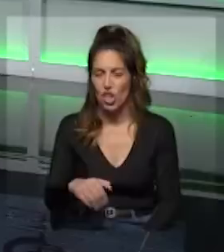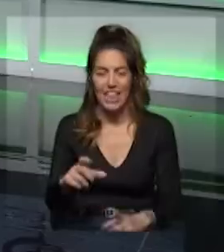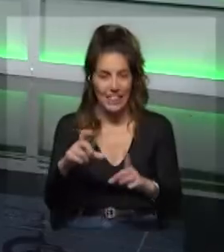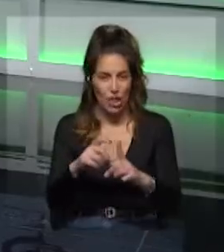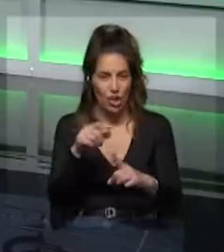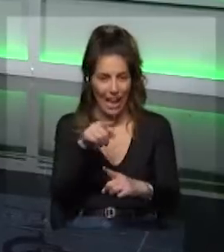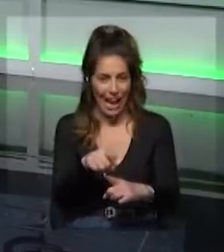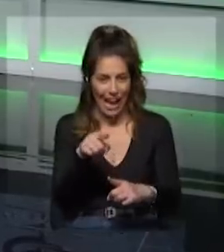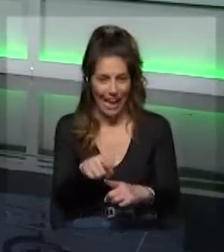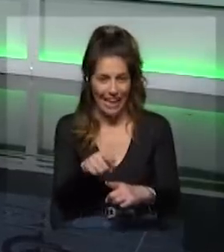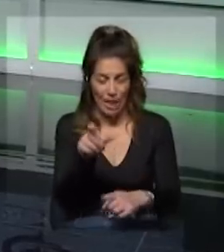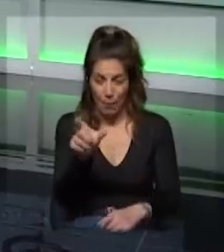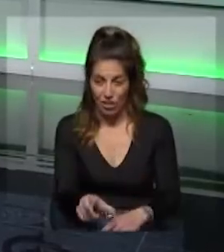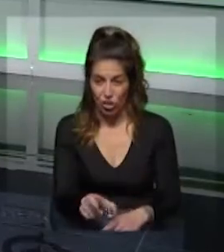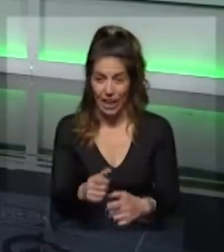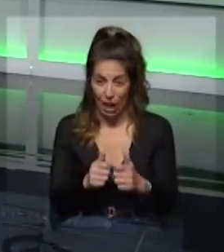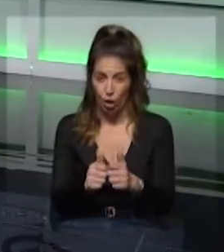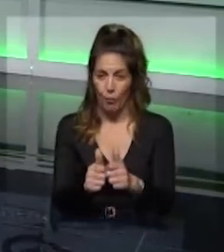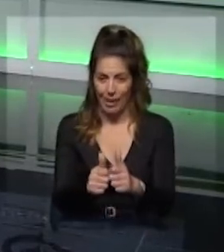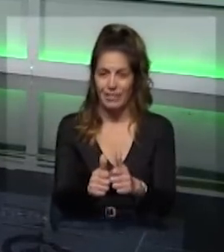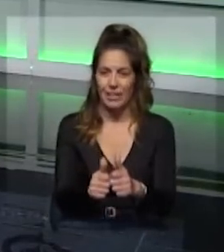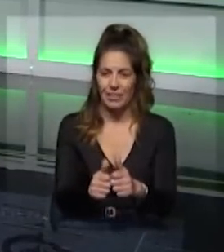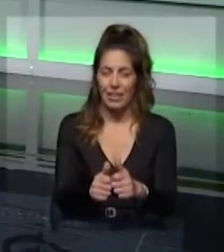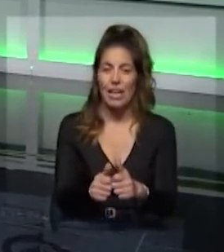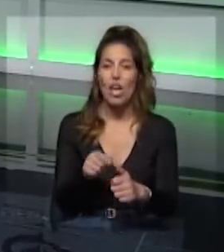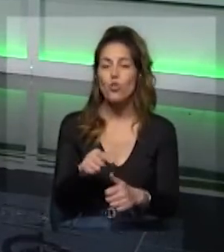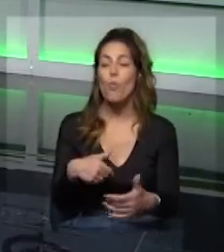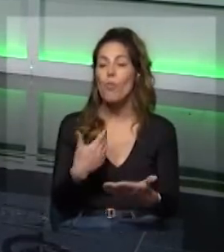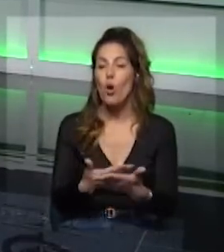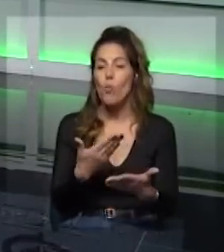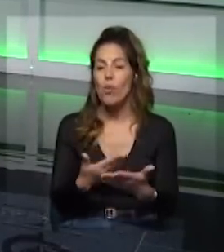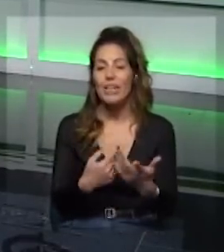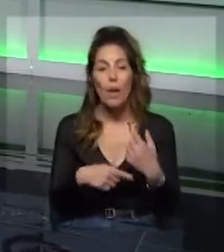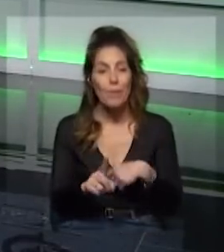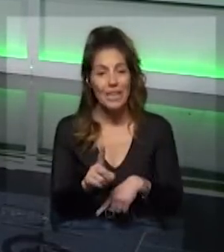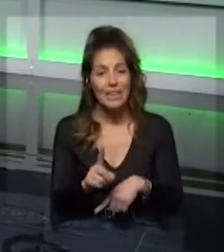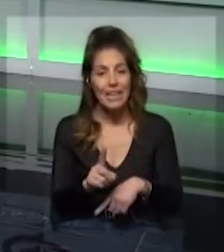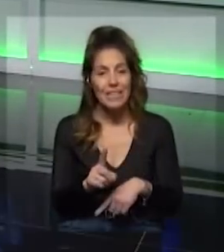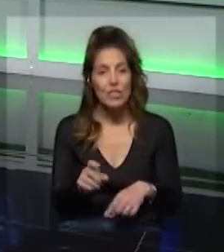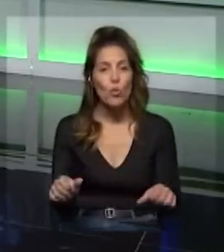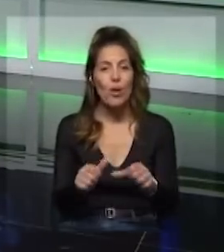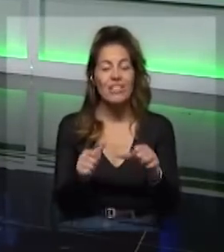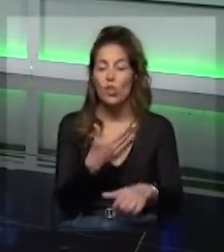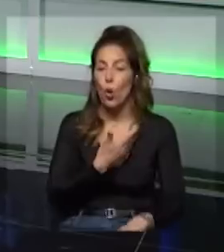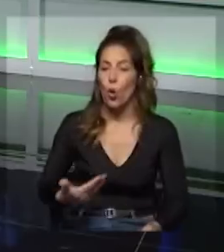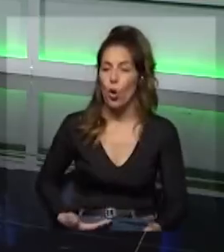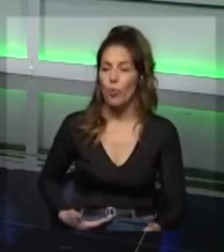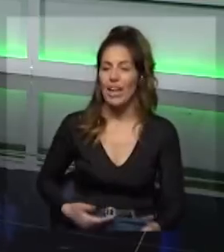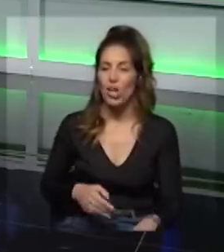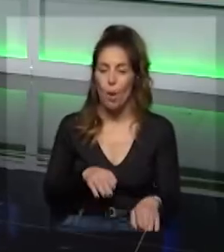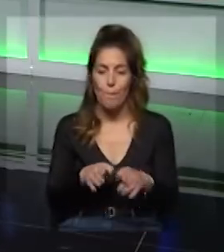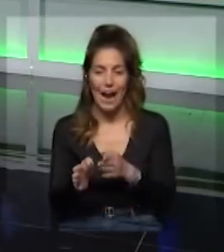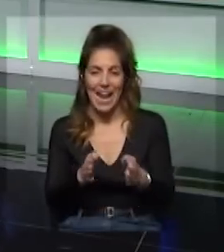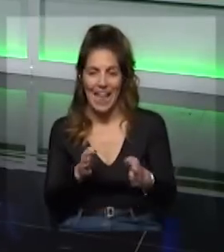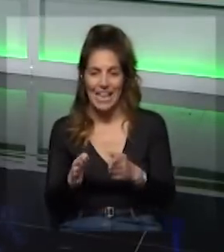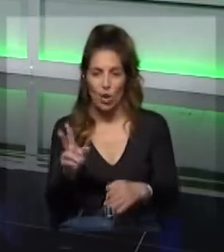eh personas las personas que lo acompañaban en su propuesta mientras estuvo llevando adelante Un gobierno cuasi paralelo al